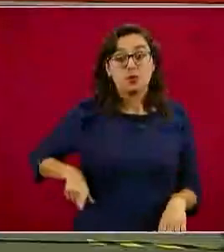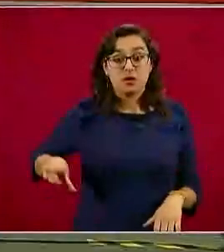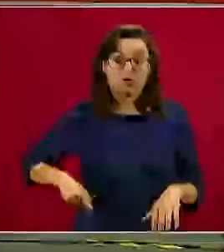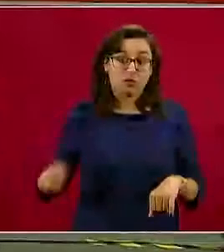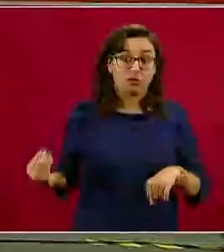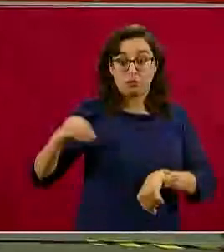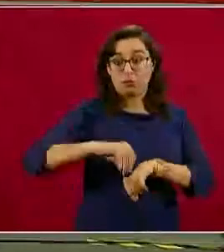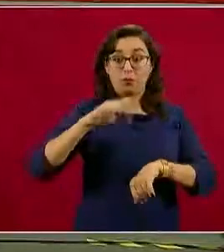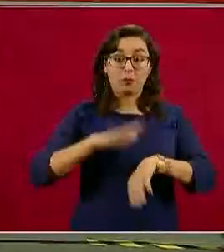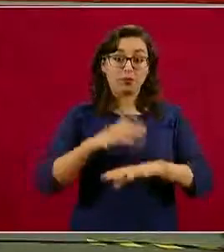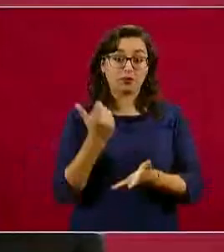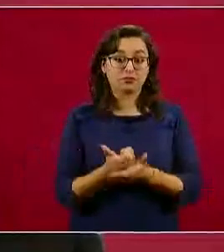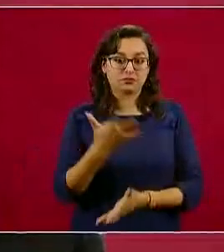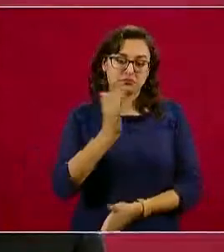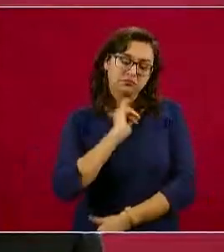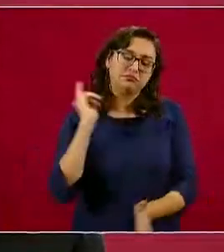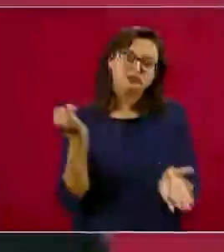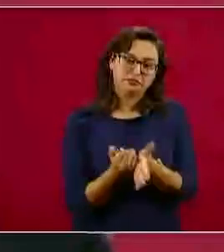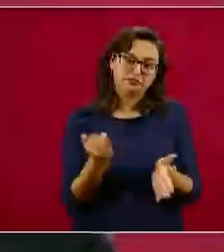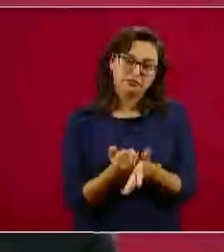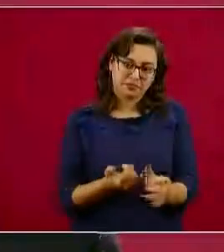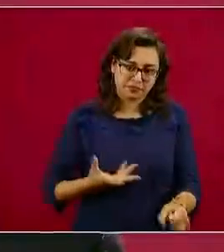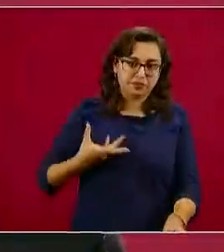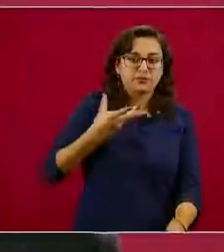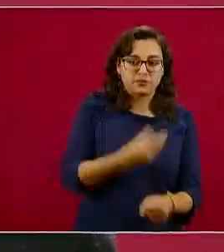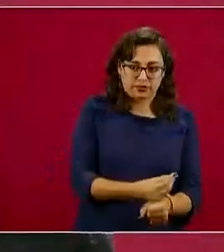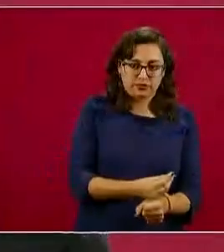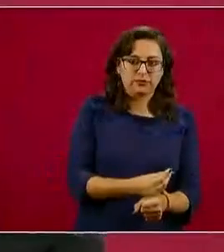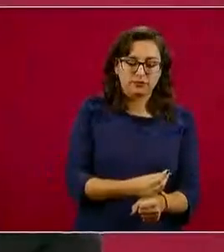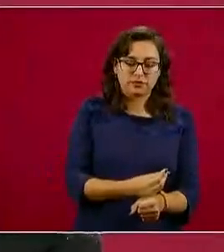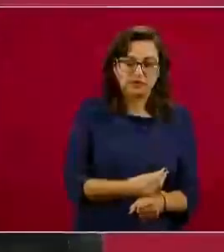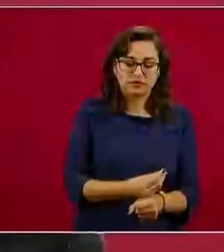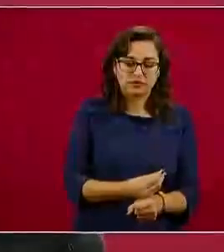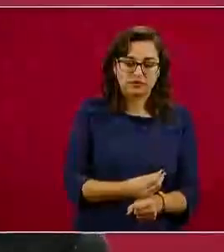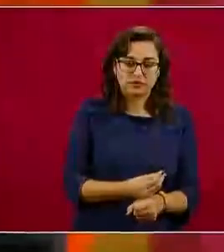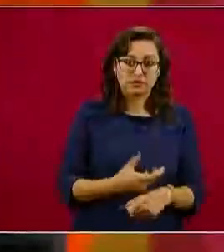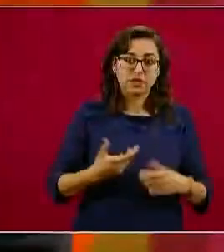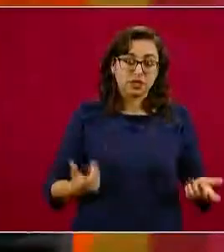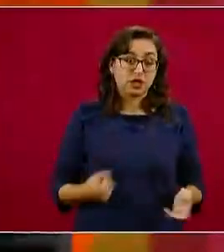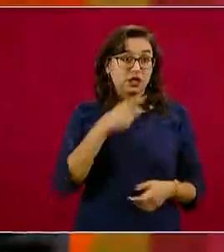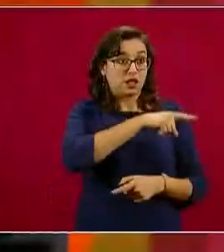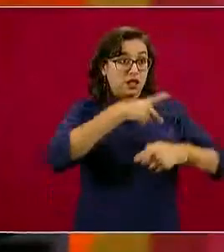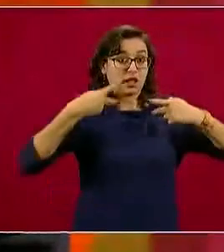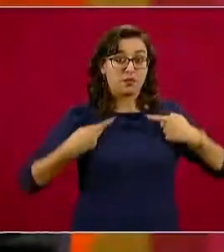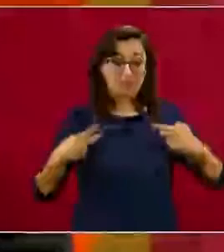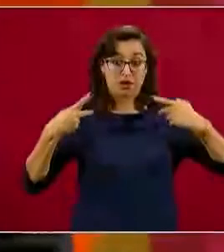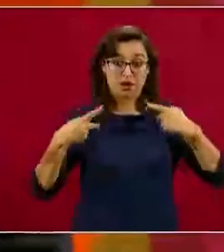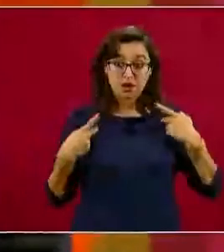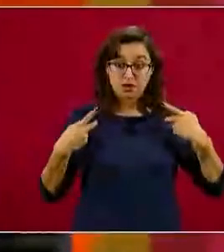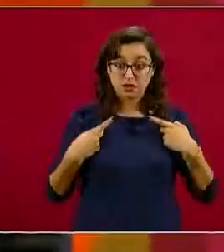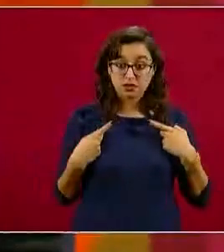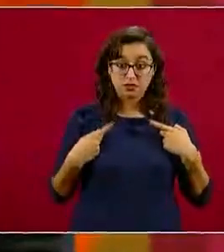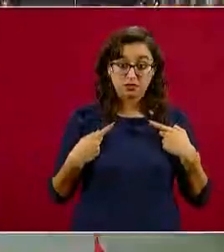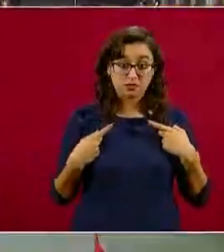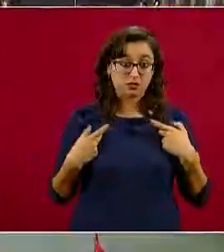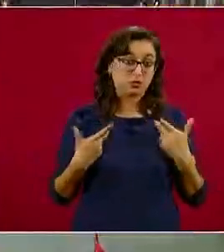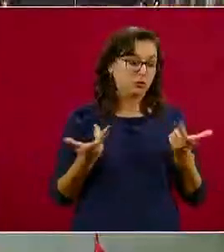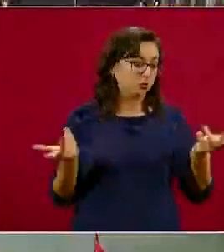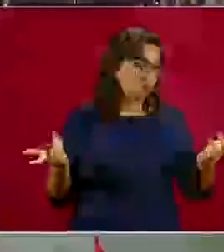es imponiendo un impuesto. Necesariamente el que produce el producto, el que produce el bien, si se trata de un